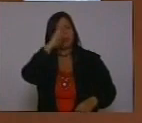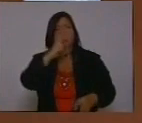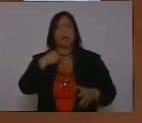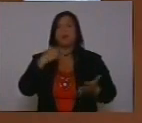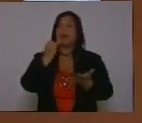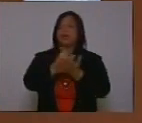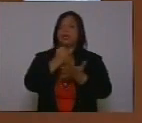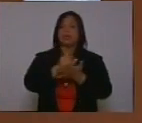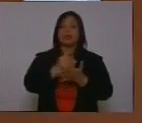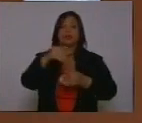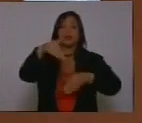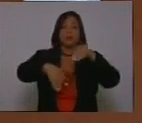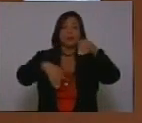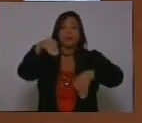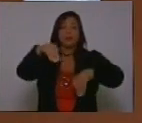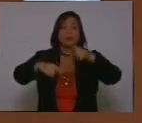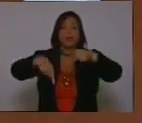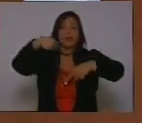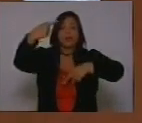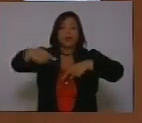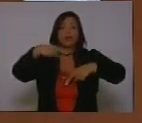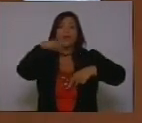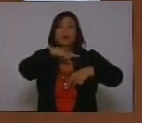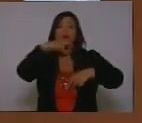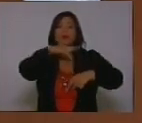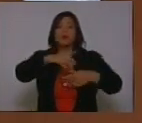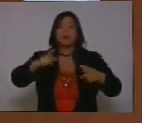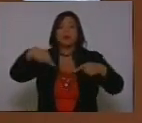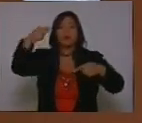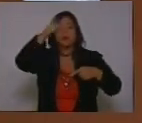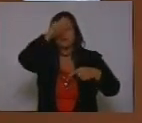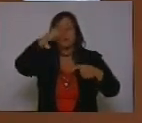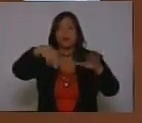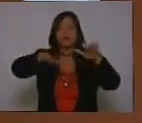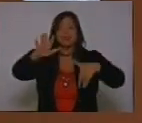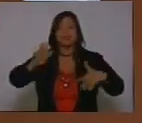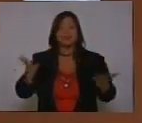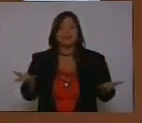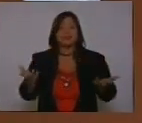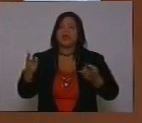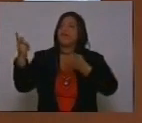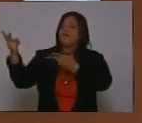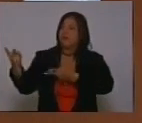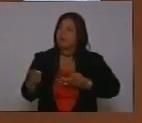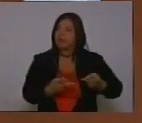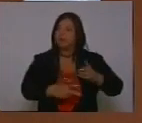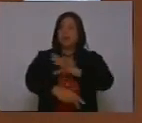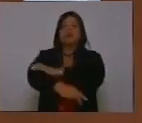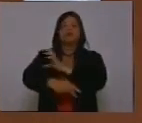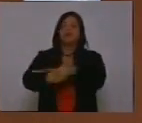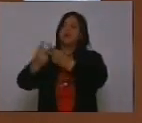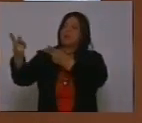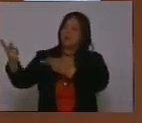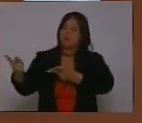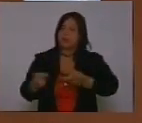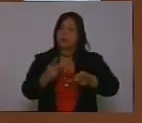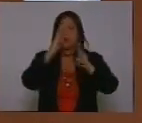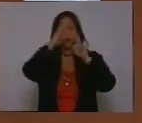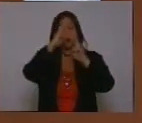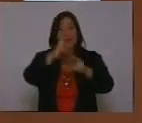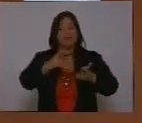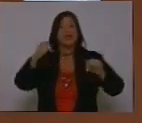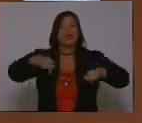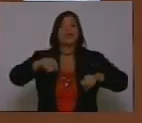inscribir para participar en el proceso electoral. Bienvenidos sean, porque